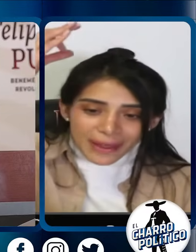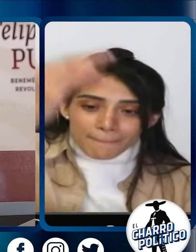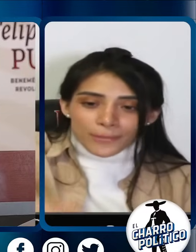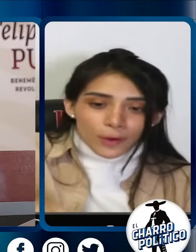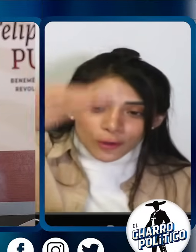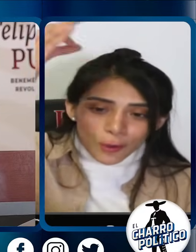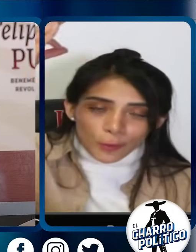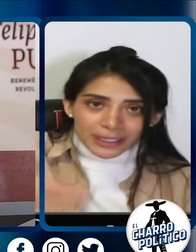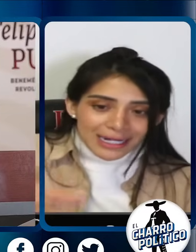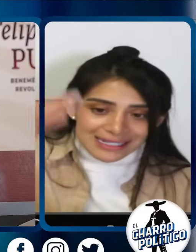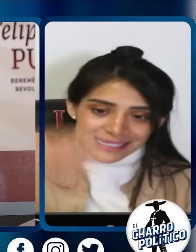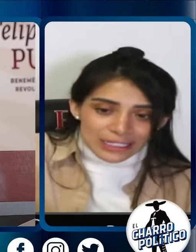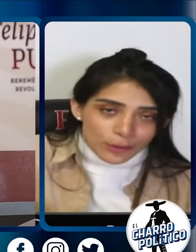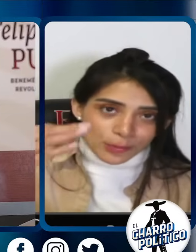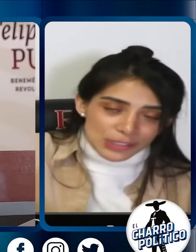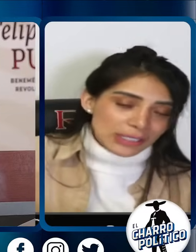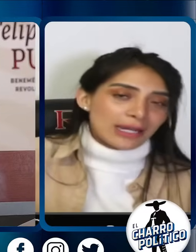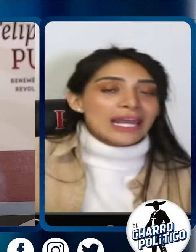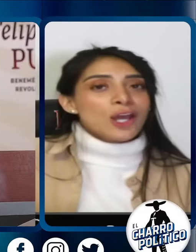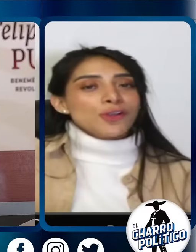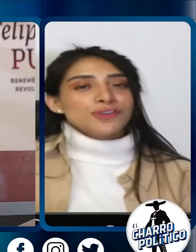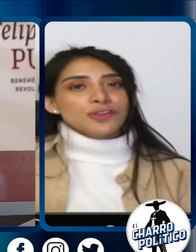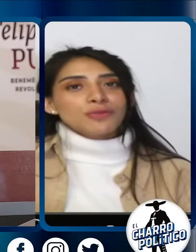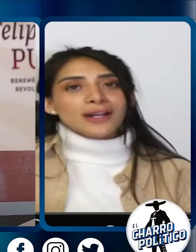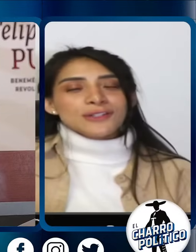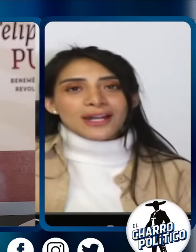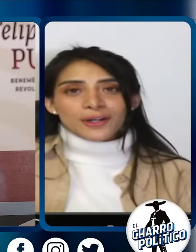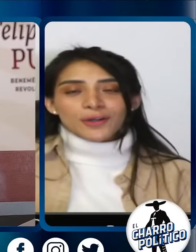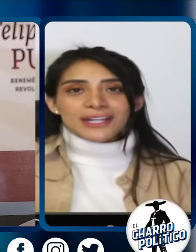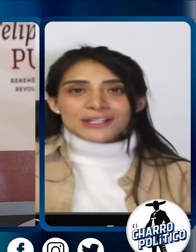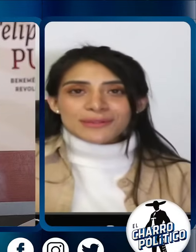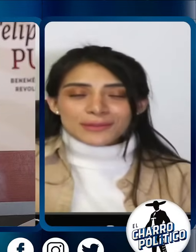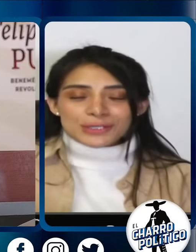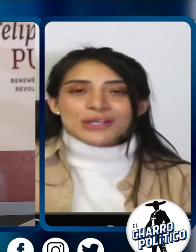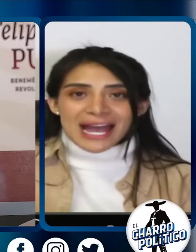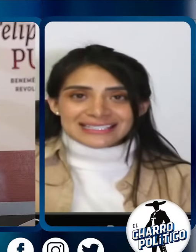transformación tampoco hubiera sido posible. Yo soy Juncal Solano y nos vemos hasta